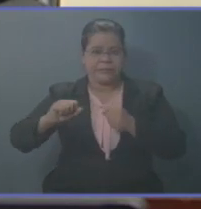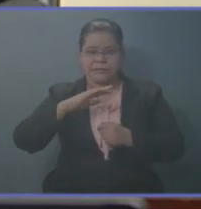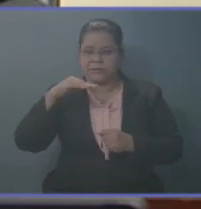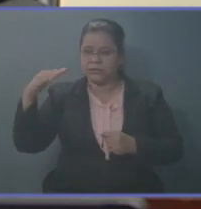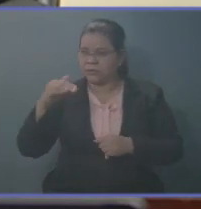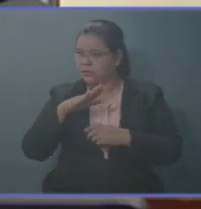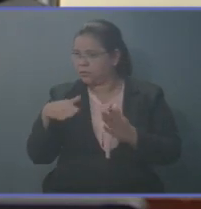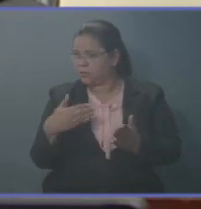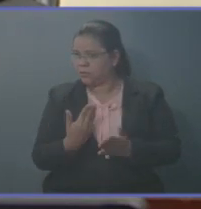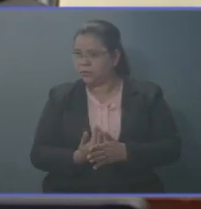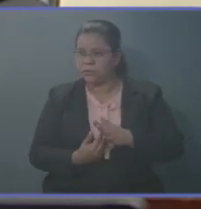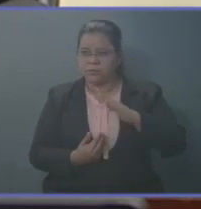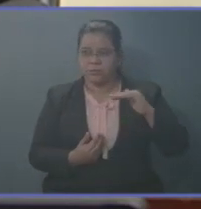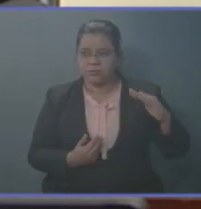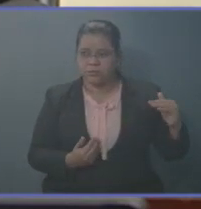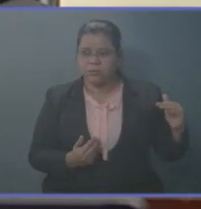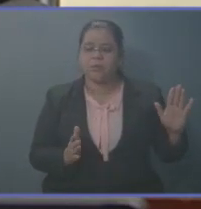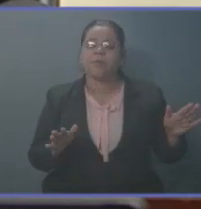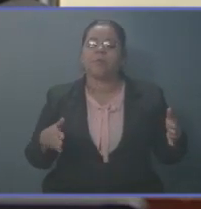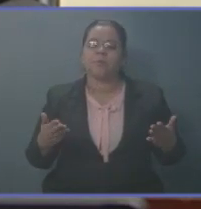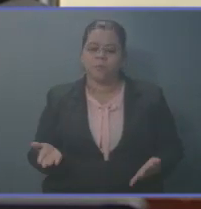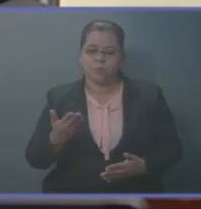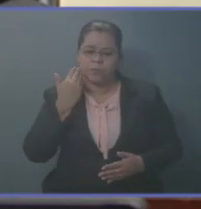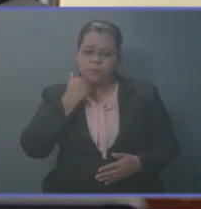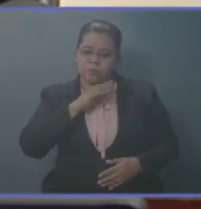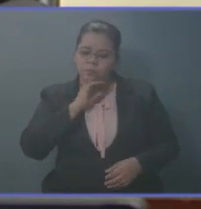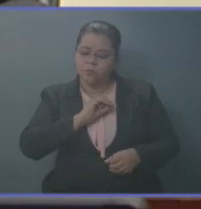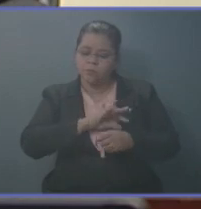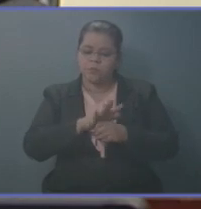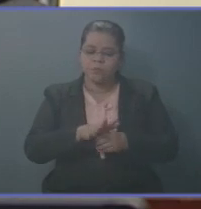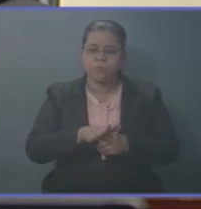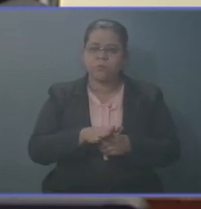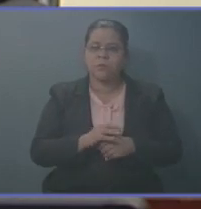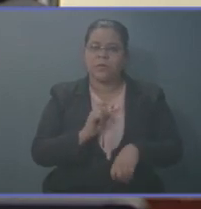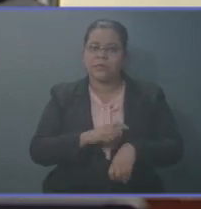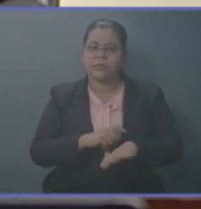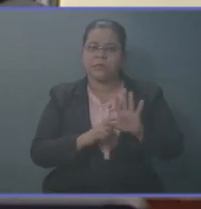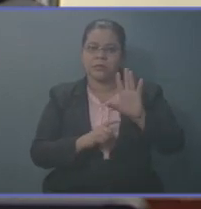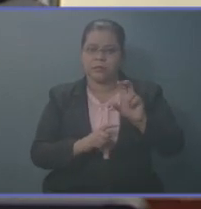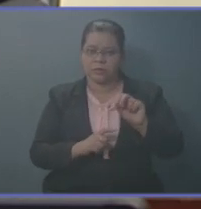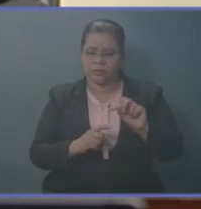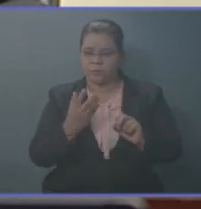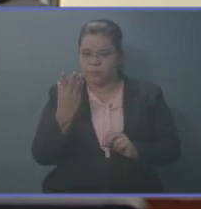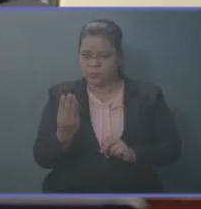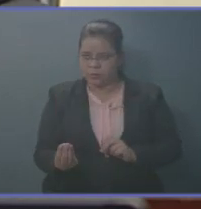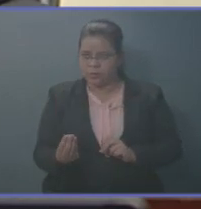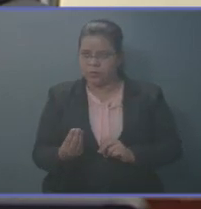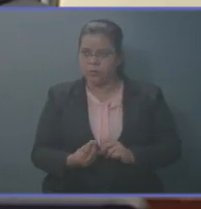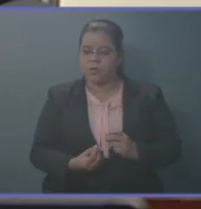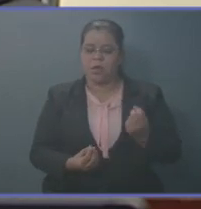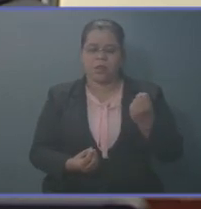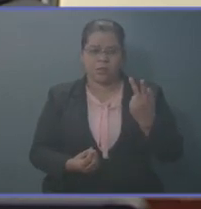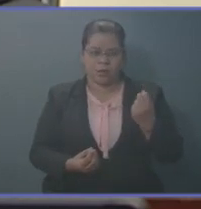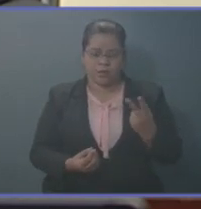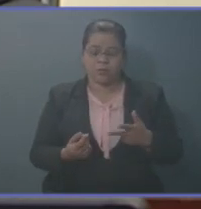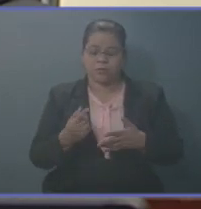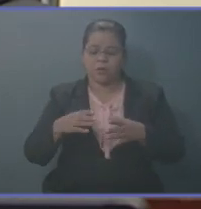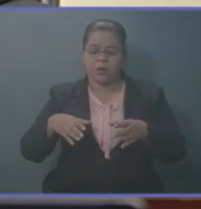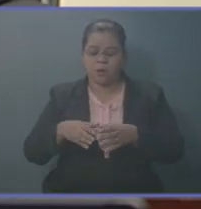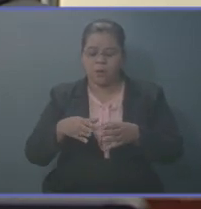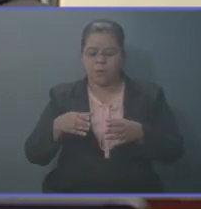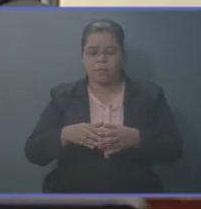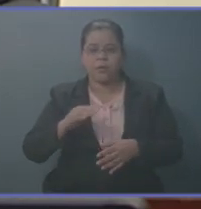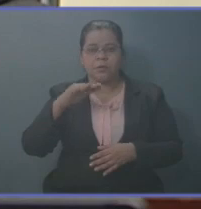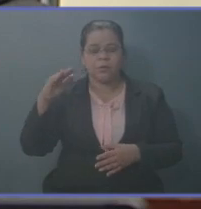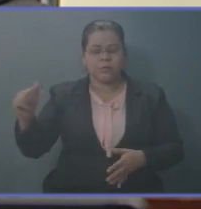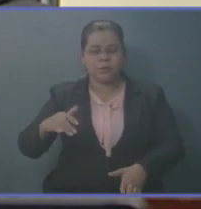el territorio de la República, a raíz de la pandemia por COVID-19 por el plazo de 30 días. Romanos 12, que la Comisión Nacional de